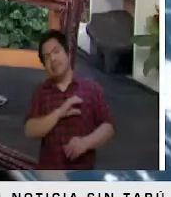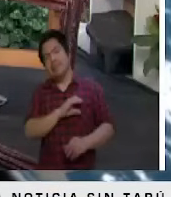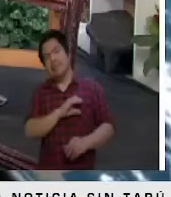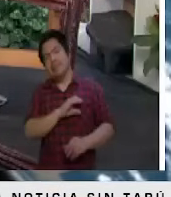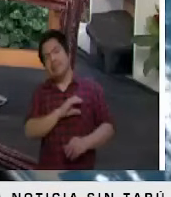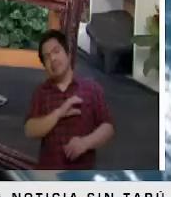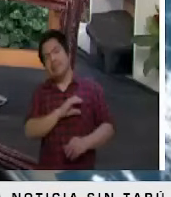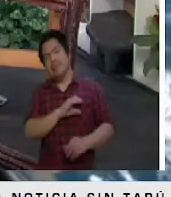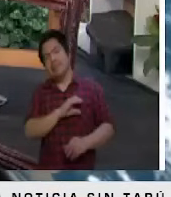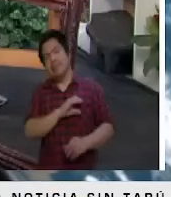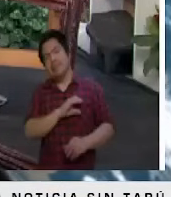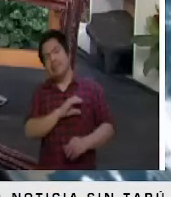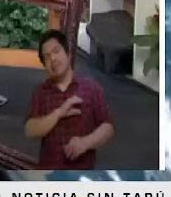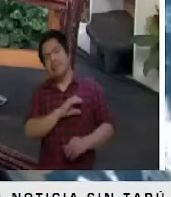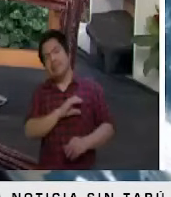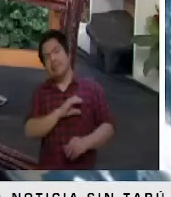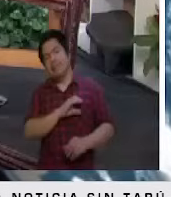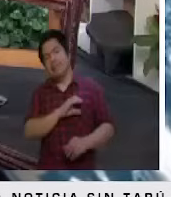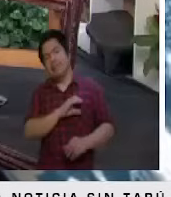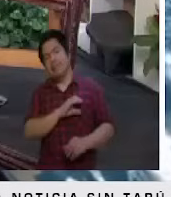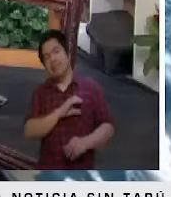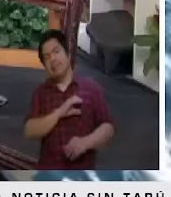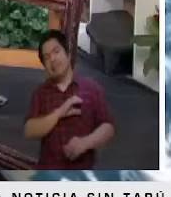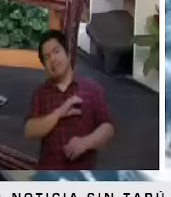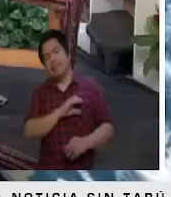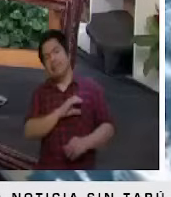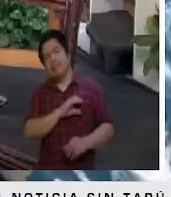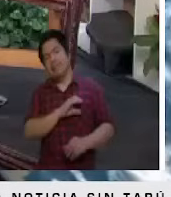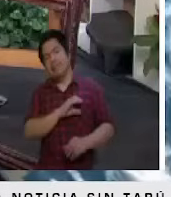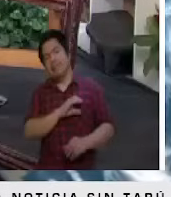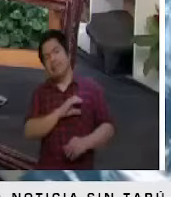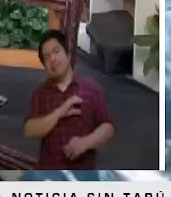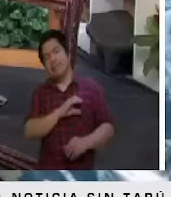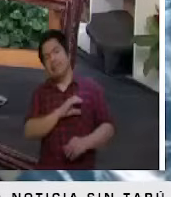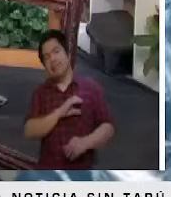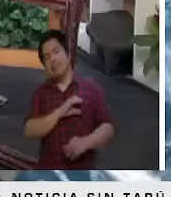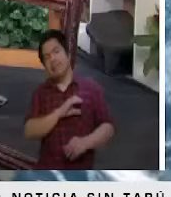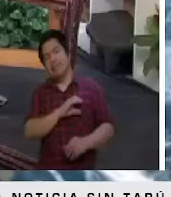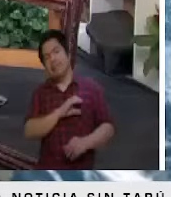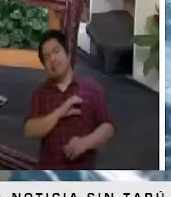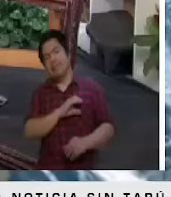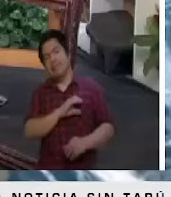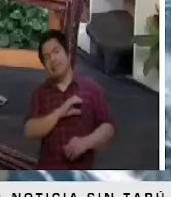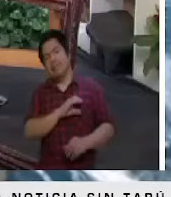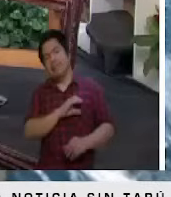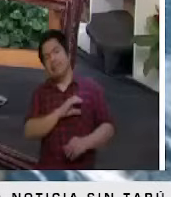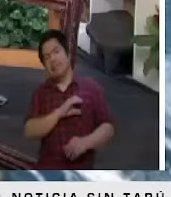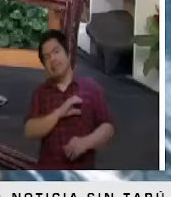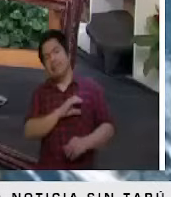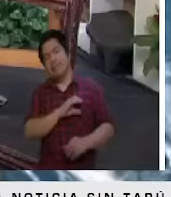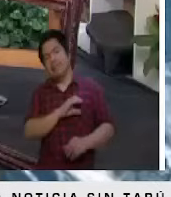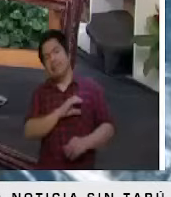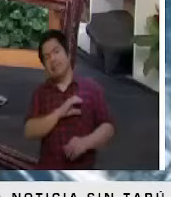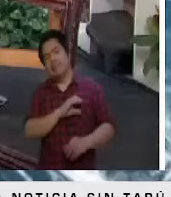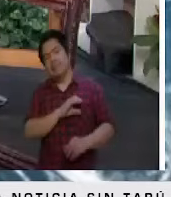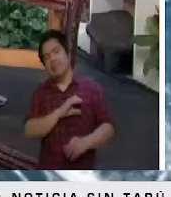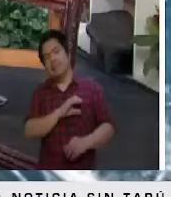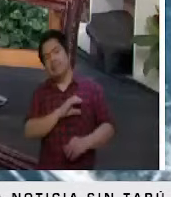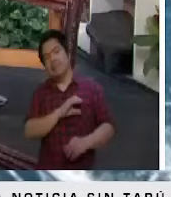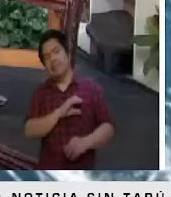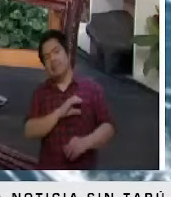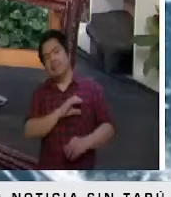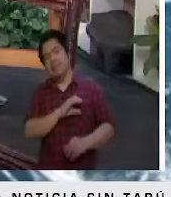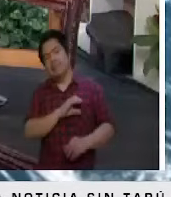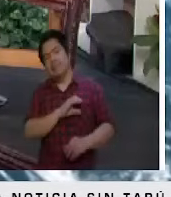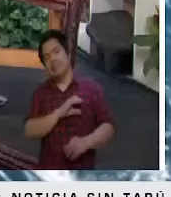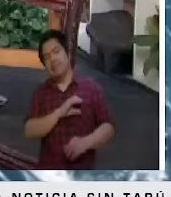21, en el cual le mandamos un cariñoso saludo, hasta dónde llegó o impactó este video y que